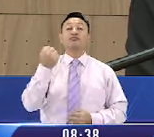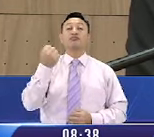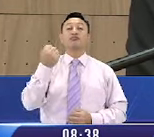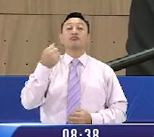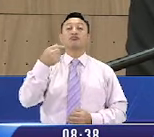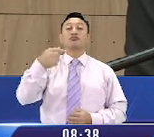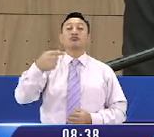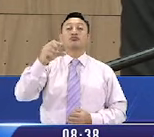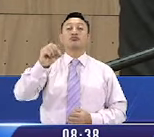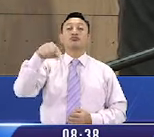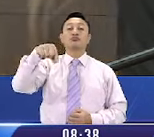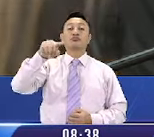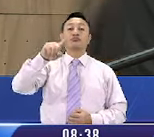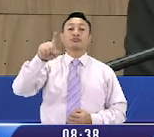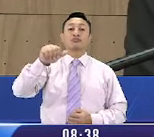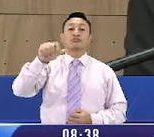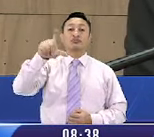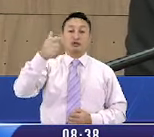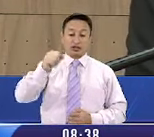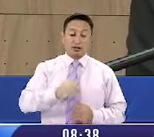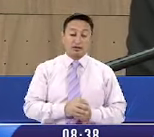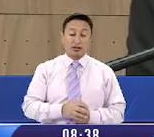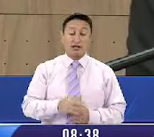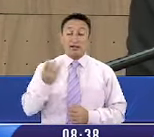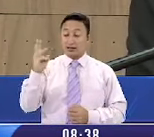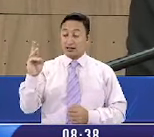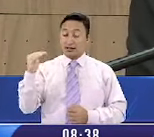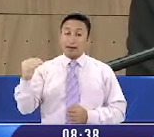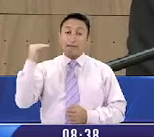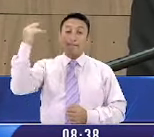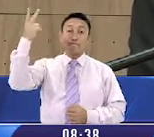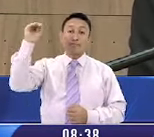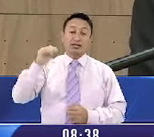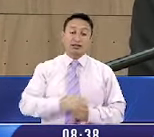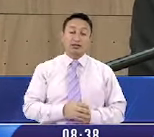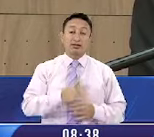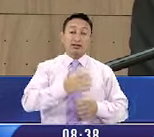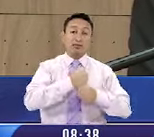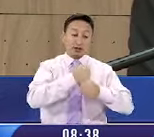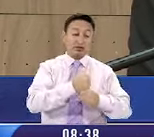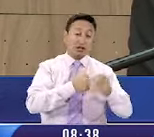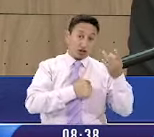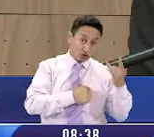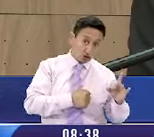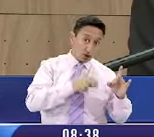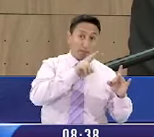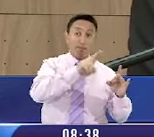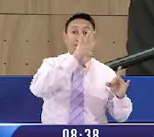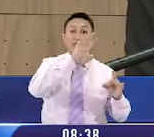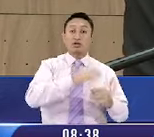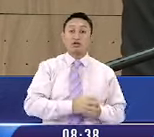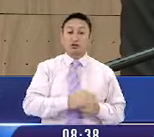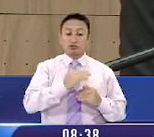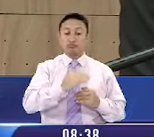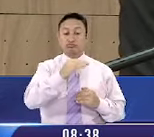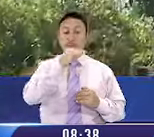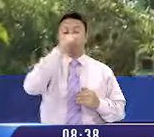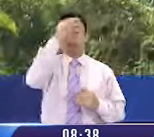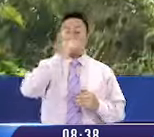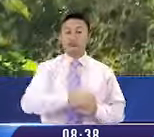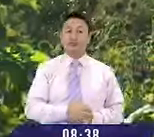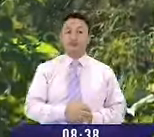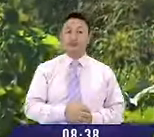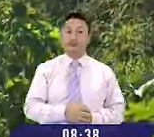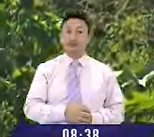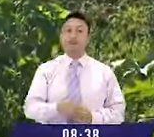16 hasta 20 lo mismo hemos hecho en la amazonas y se ha pasado de 18 a 24 pisos entre la Naciones Unidas y Gaspar de villarroel además se